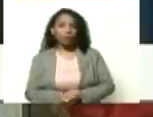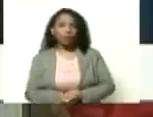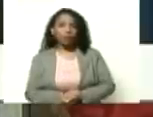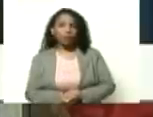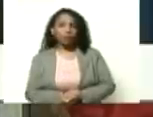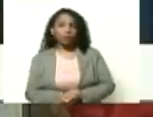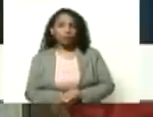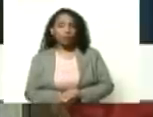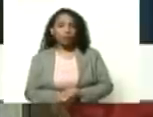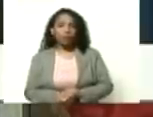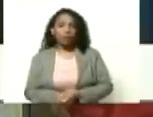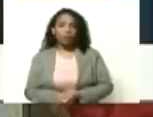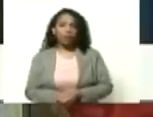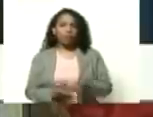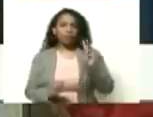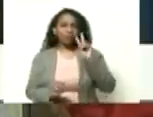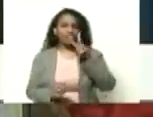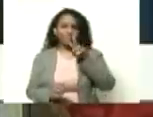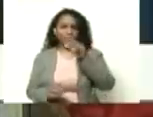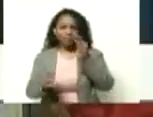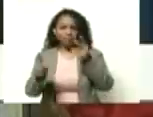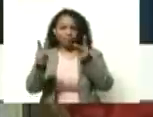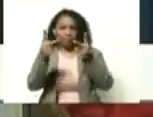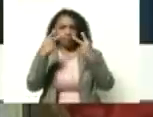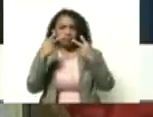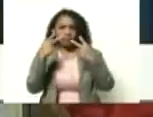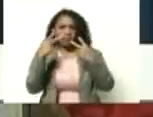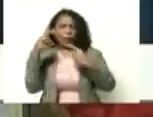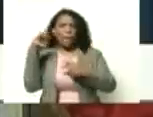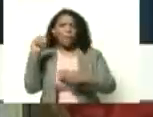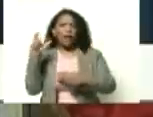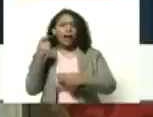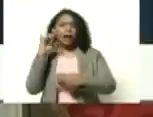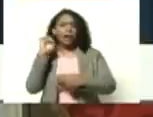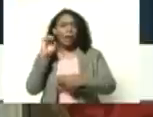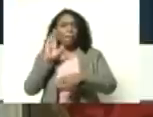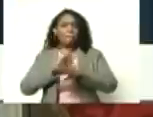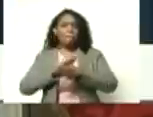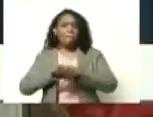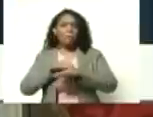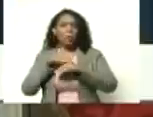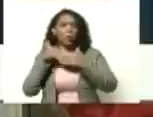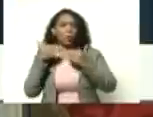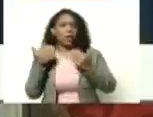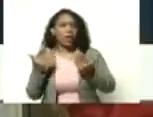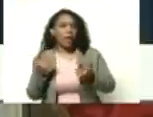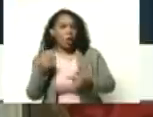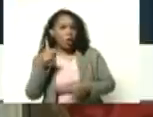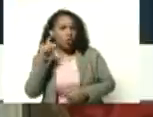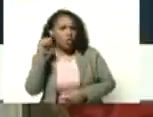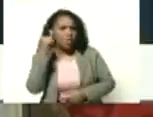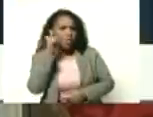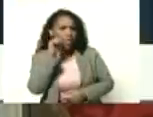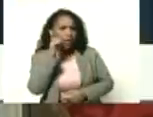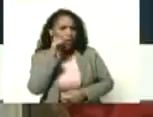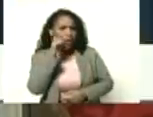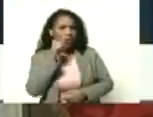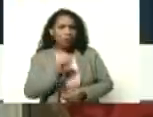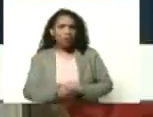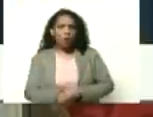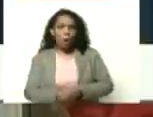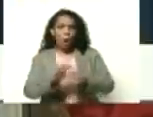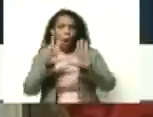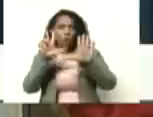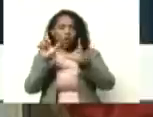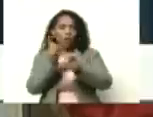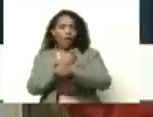y vean ustedes nunca más de comares puedo explicar por qué un sábado 8 de agosto